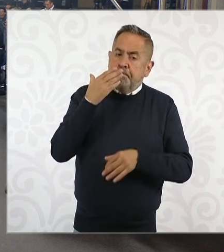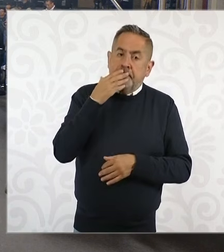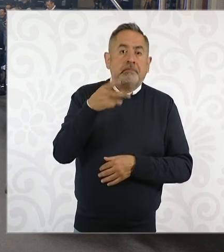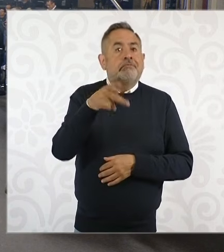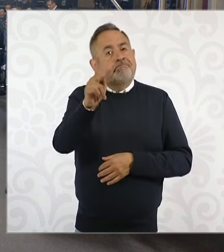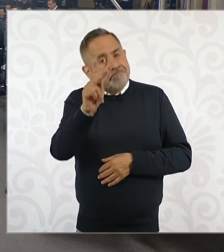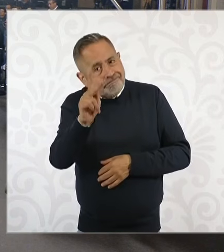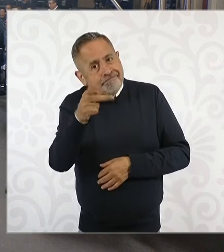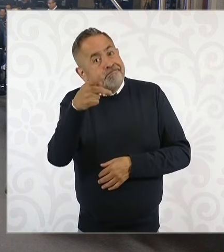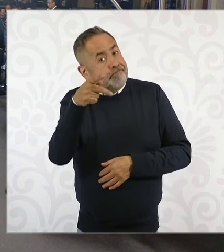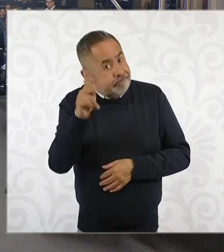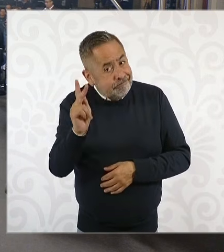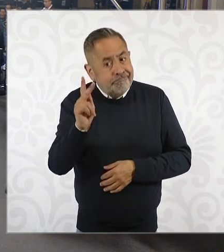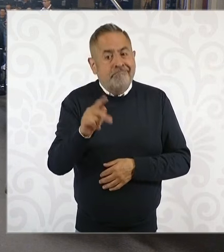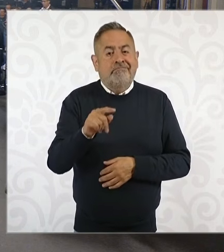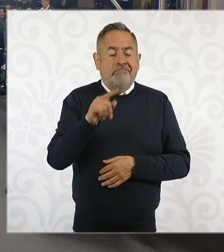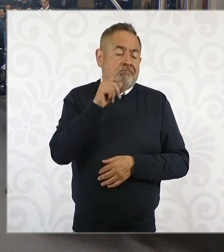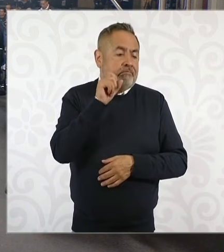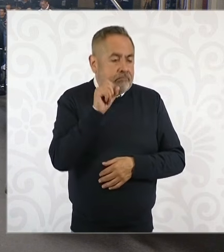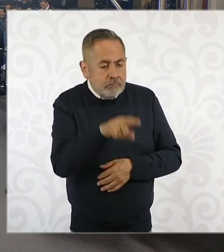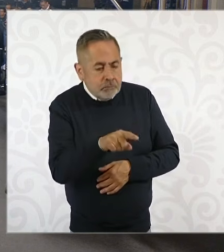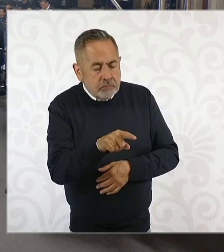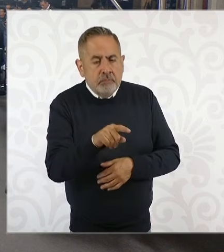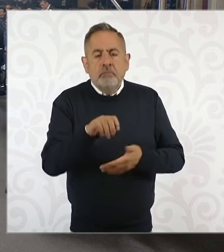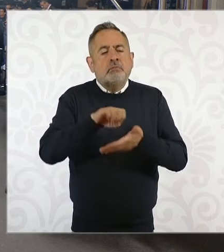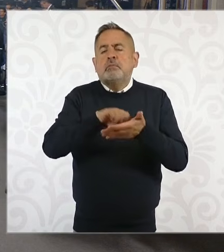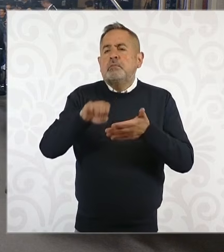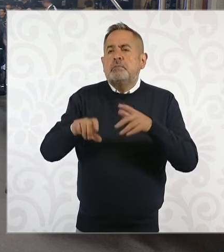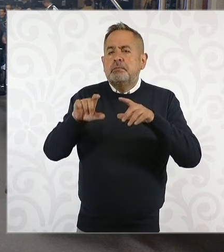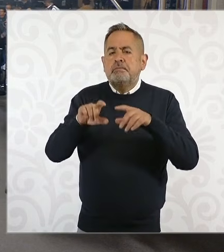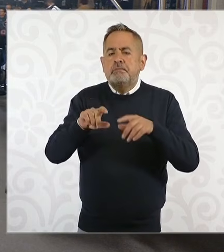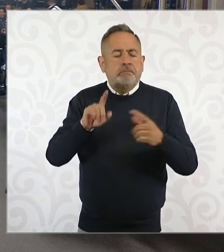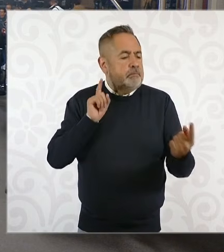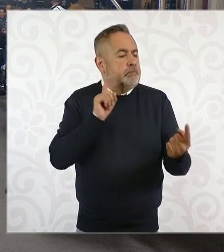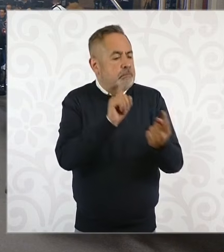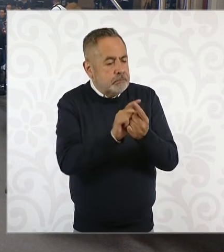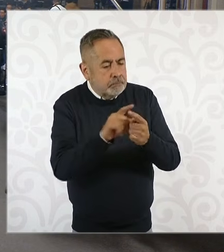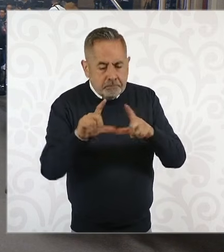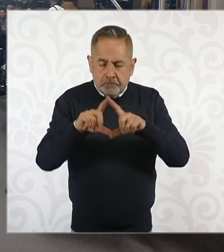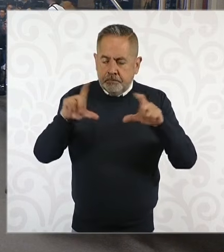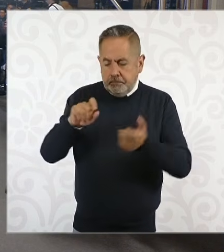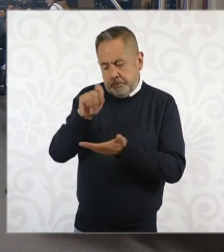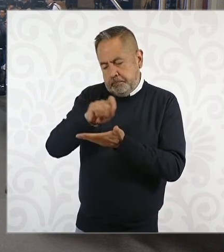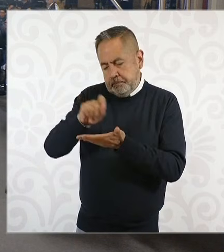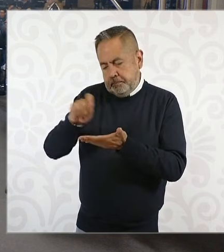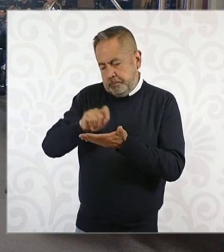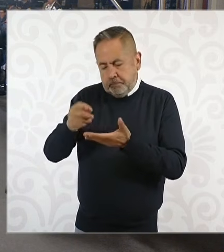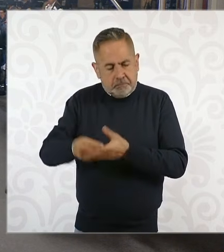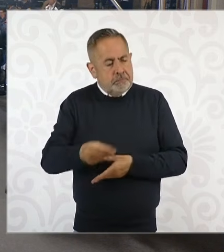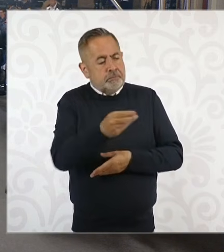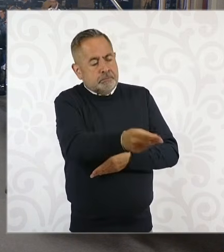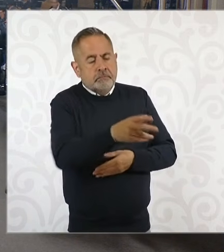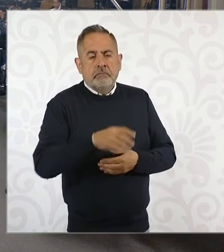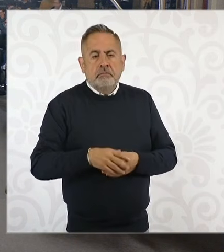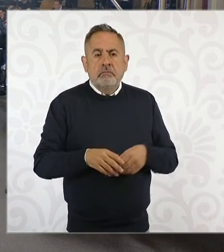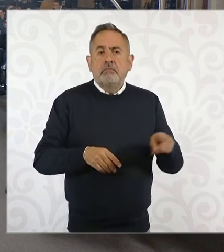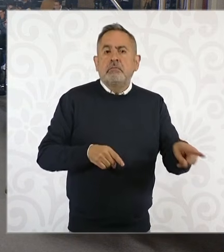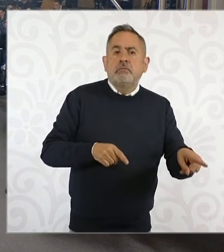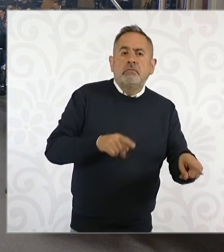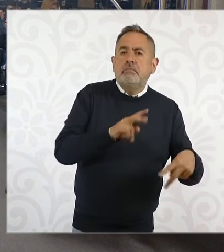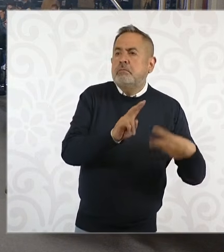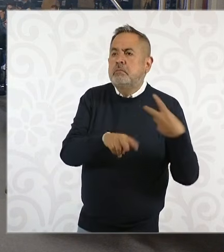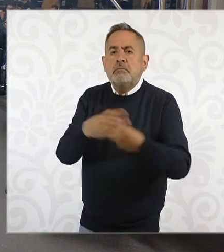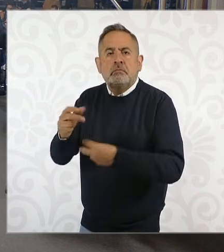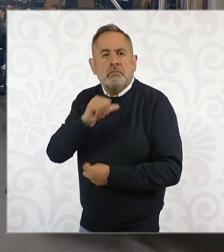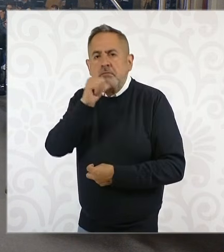reporte también que tenemos es que una vez que hacen estos o entregan los resultados precisamente a las familias, no están